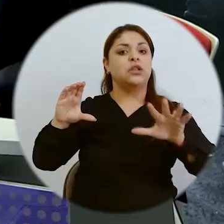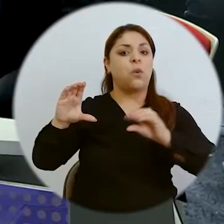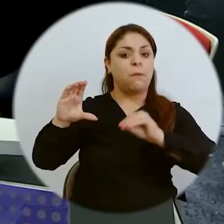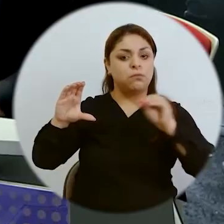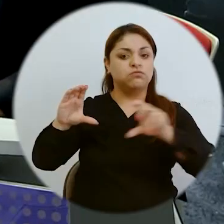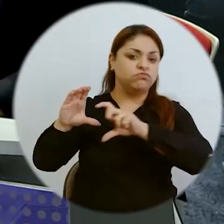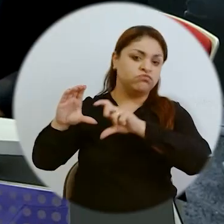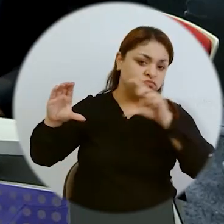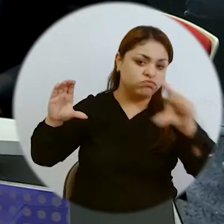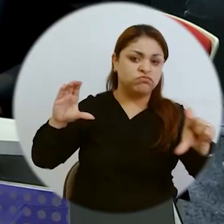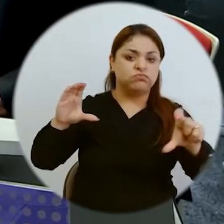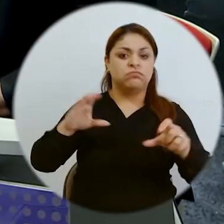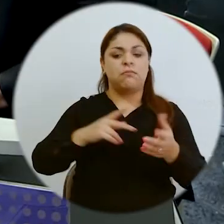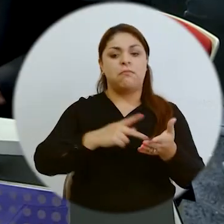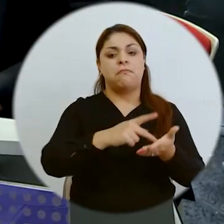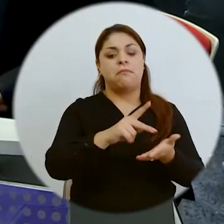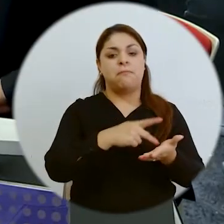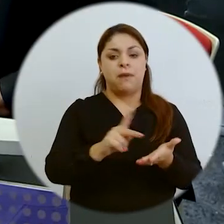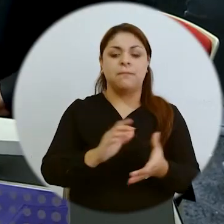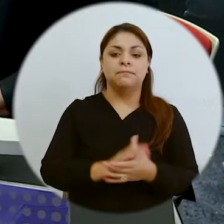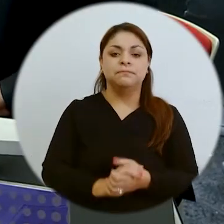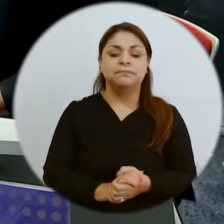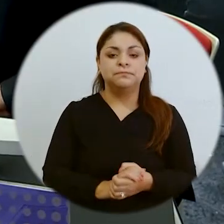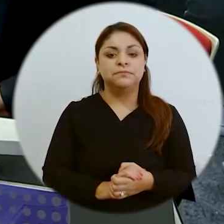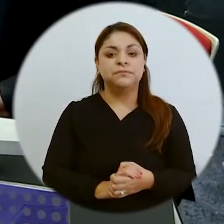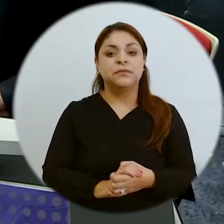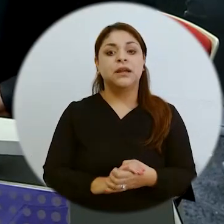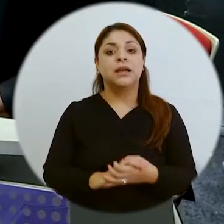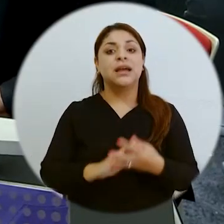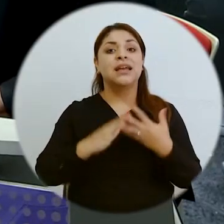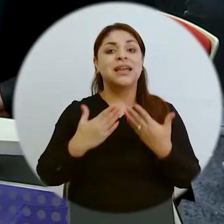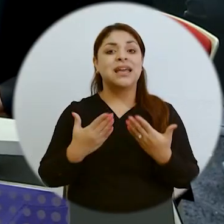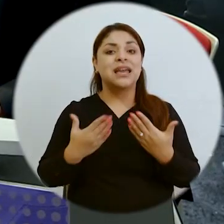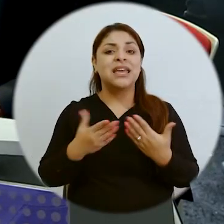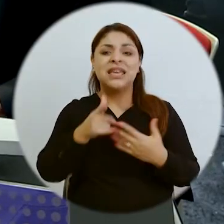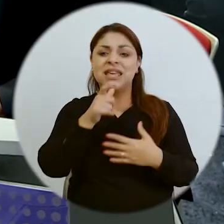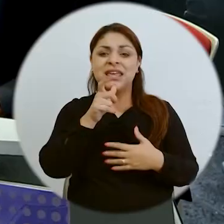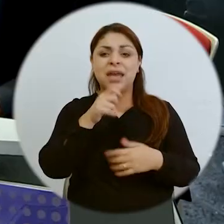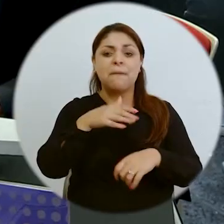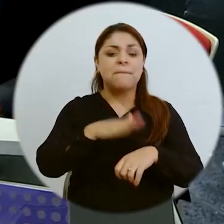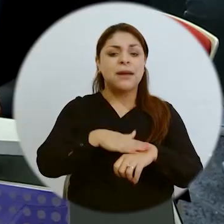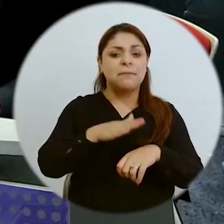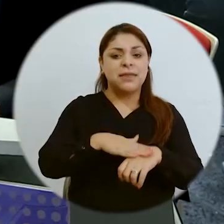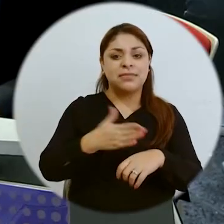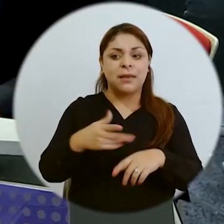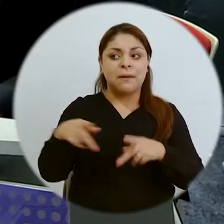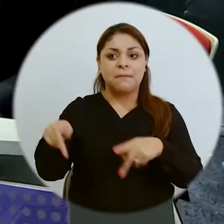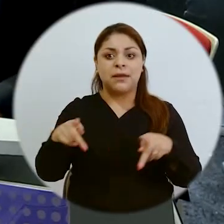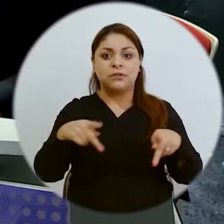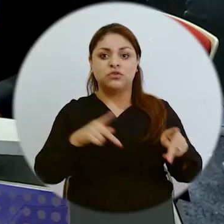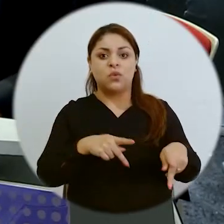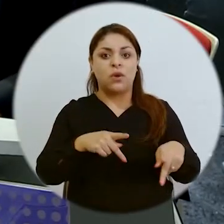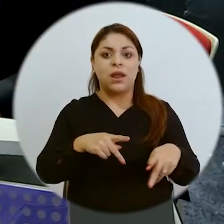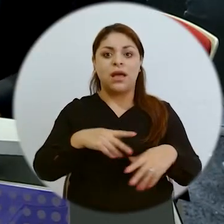un asunto. El 50% de la gente más o menos está sobreendeudada, poniendo como 30 o